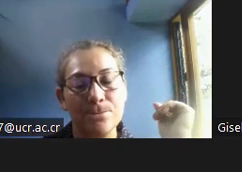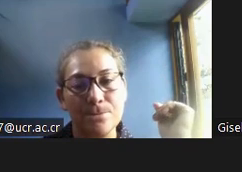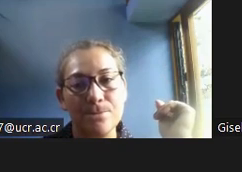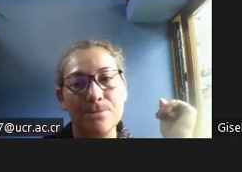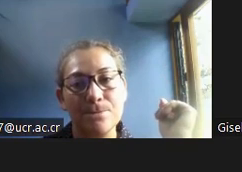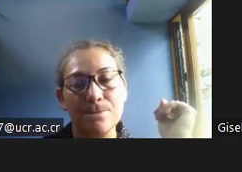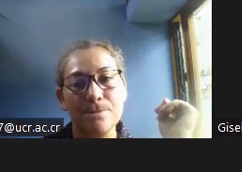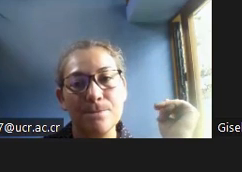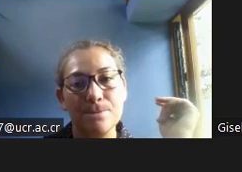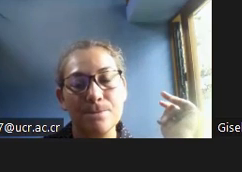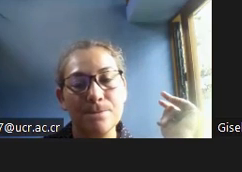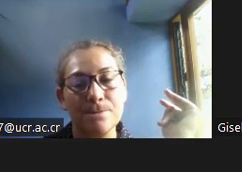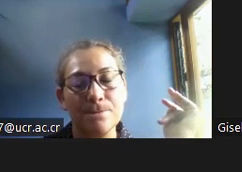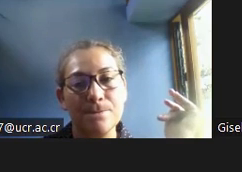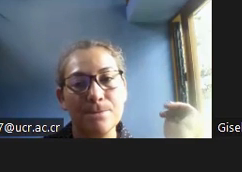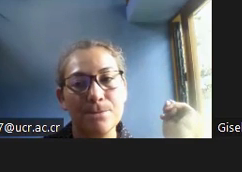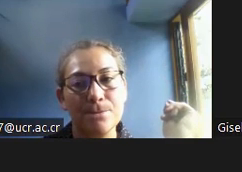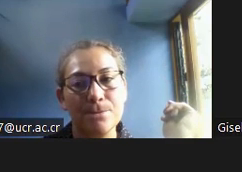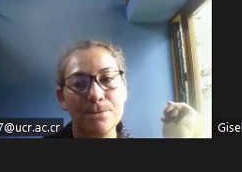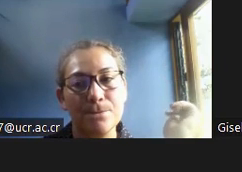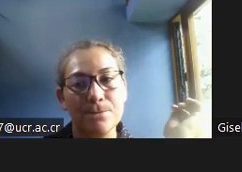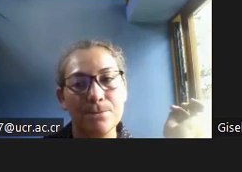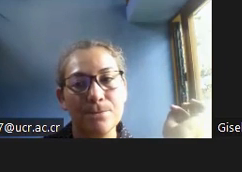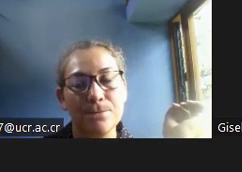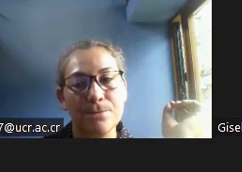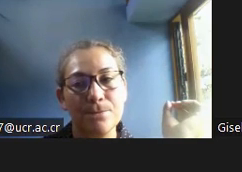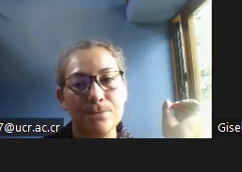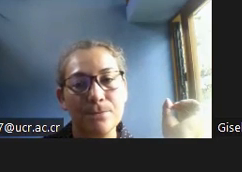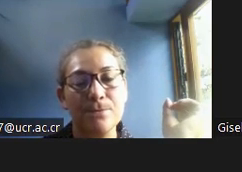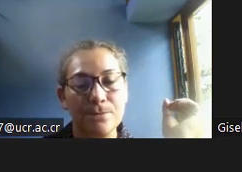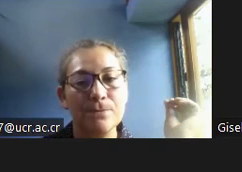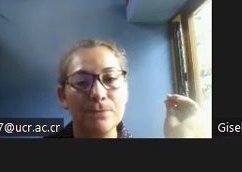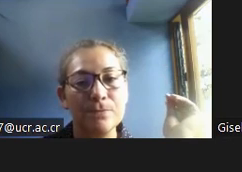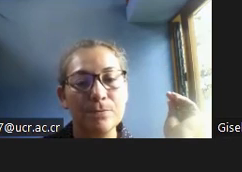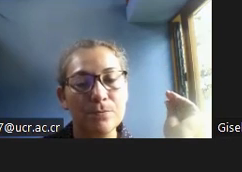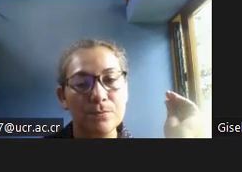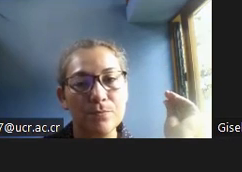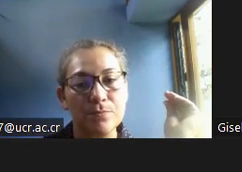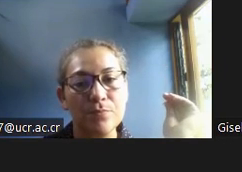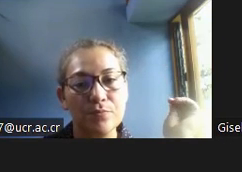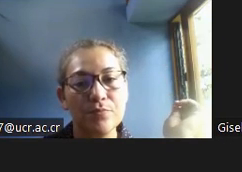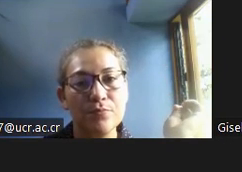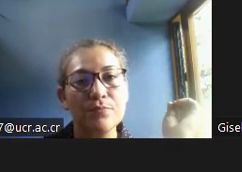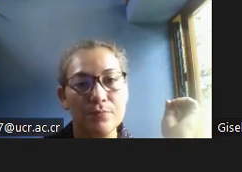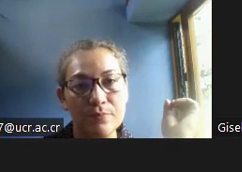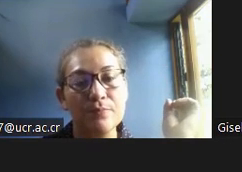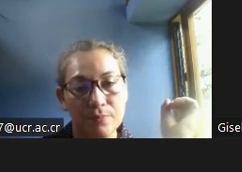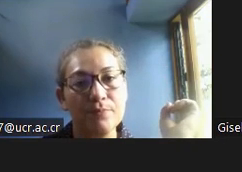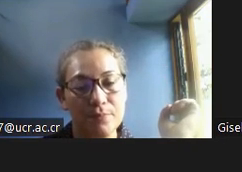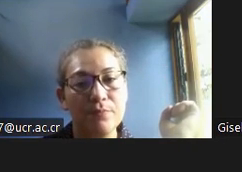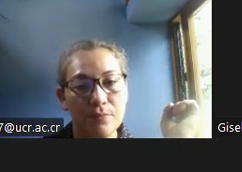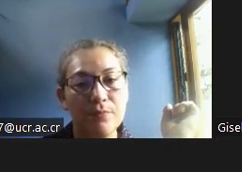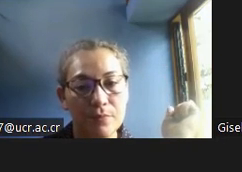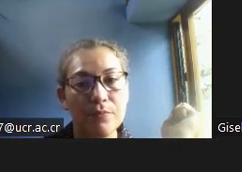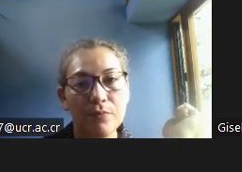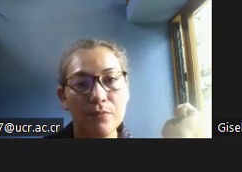y también al mismo tiempo hablar, tener un audio ahí de indicaciones, qué sé yo, ¿se puede tener dos cosas a la vez o no